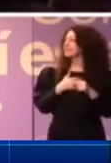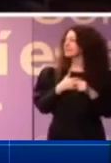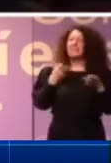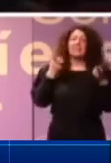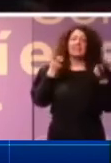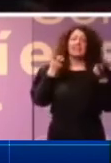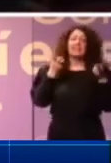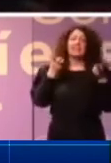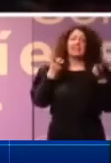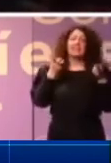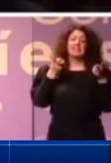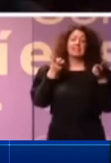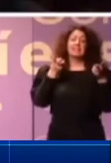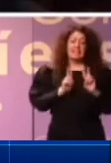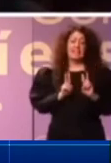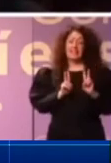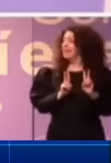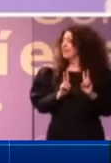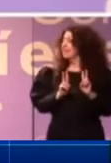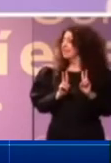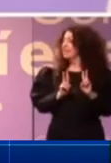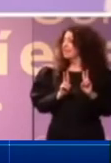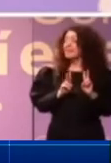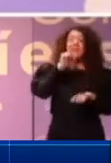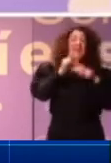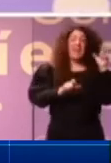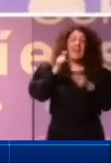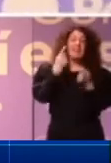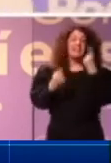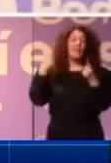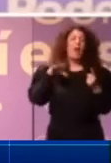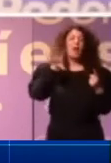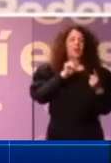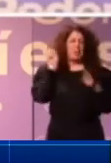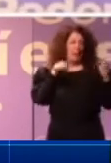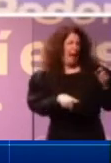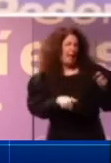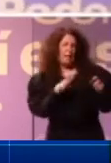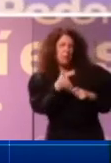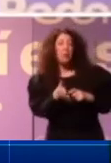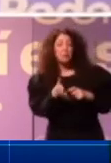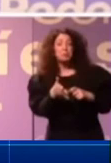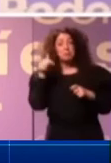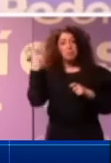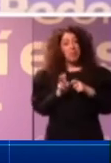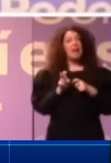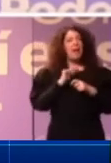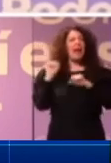defendido. Todos los ministros la han defendido. Carmen Calvo la desautorizaron de una manera escandalosa cuando dijo lo mismo que estoy diciendo yo para ahora. Claro, es